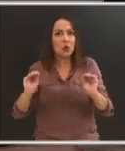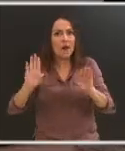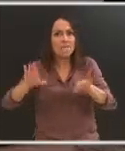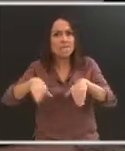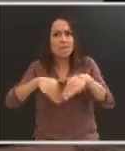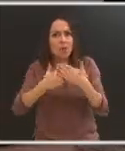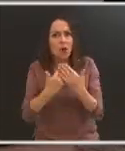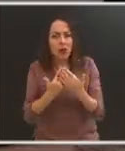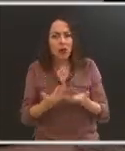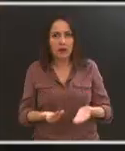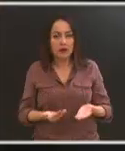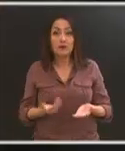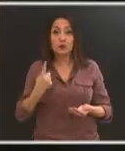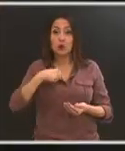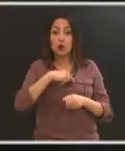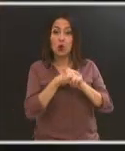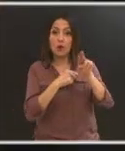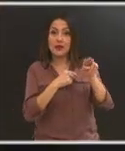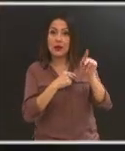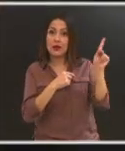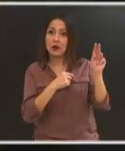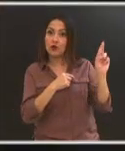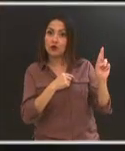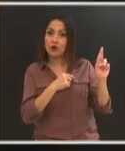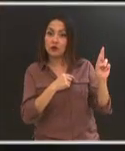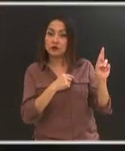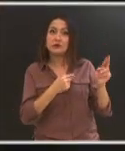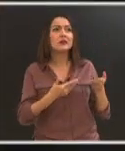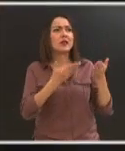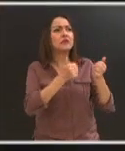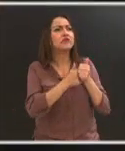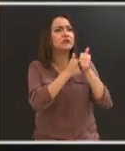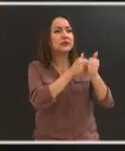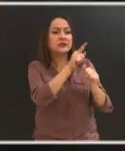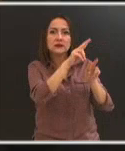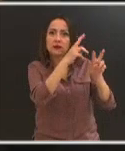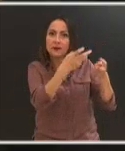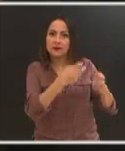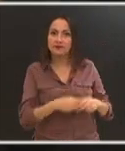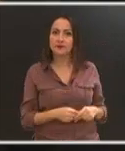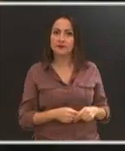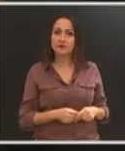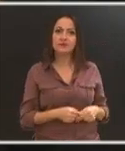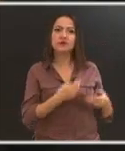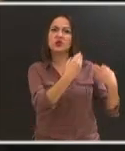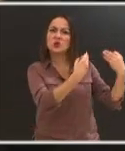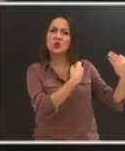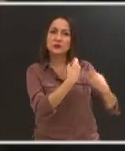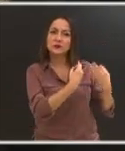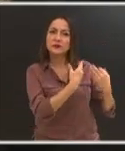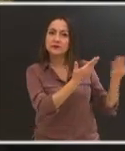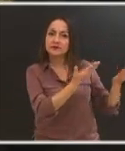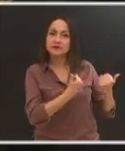boda civil. Nuestro compañero Kenneth Rojas le ha dado seguimiento a este tema y nos explica. Kenneth.